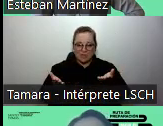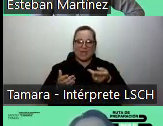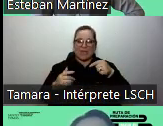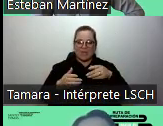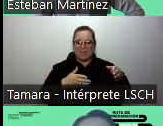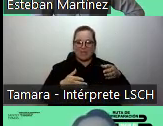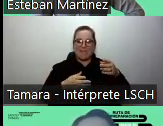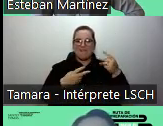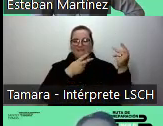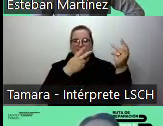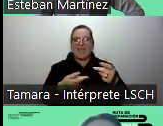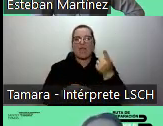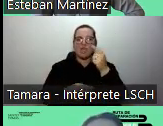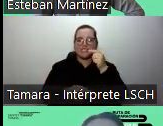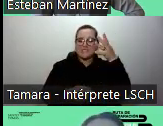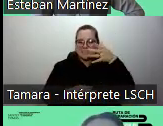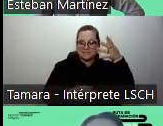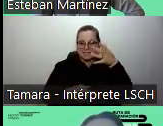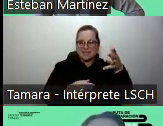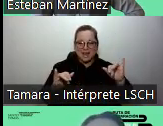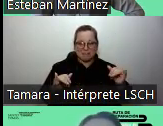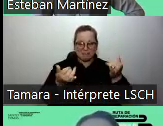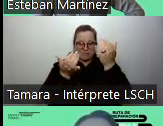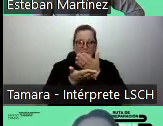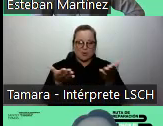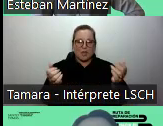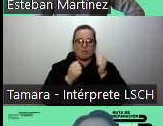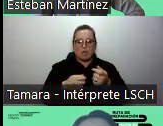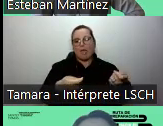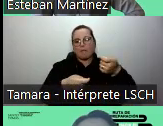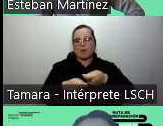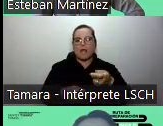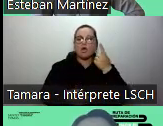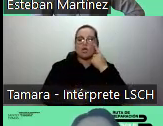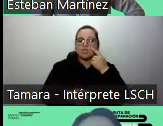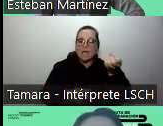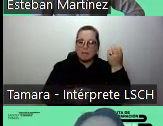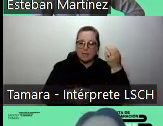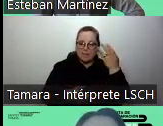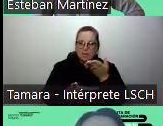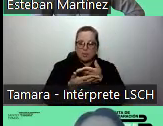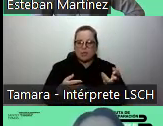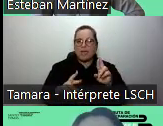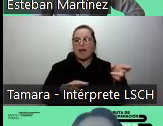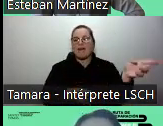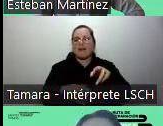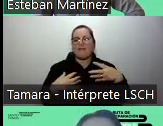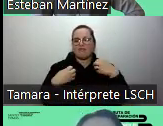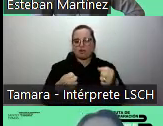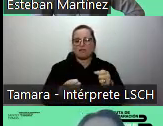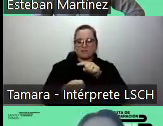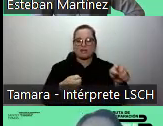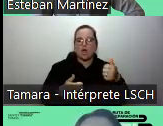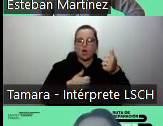11 charlas interactivas y que así les aporten los conocimientos para reforzar sus competencias y habilidades profesionales